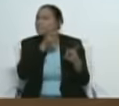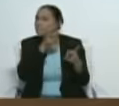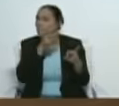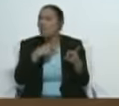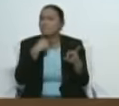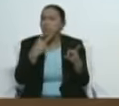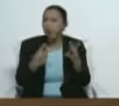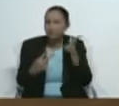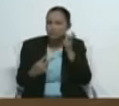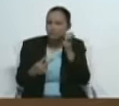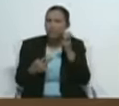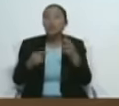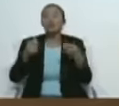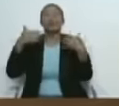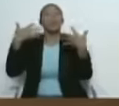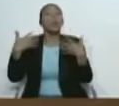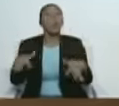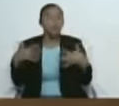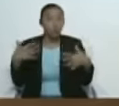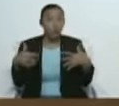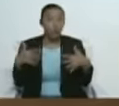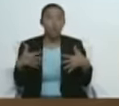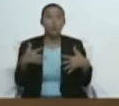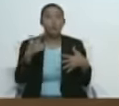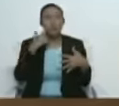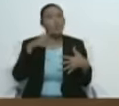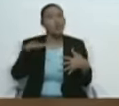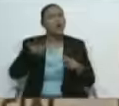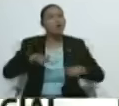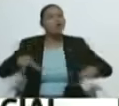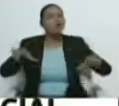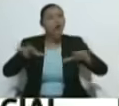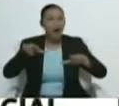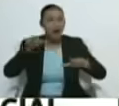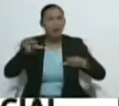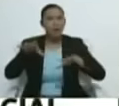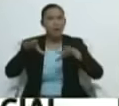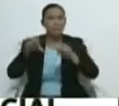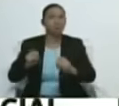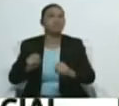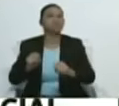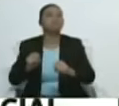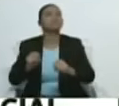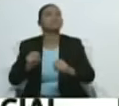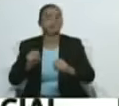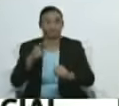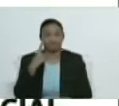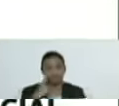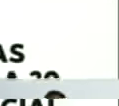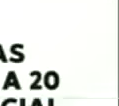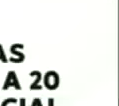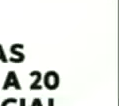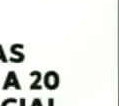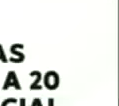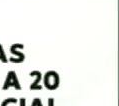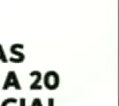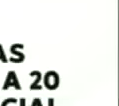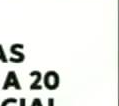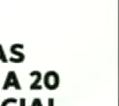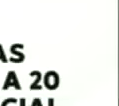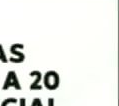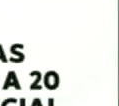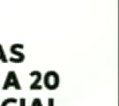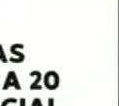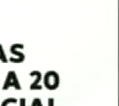ahora el lugar donde ambos fueron detenidos Qué hacían ellos ahí acaso eso era ellos eran personas